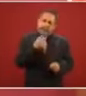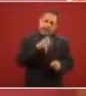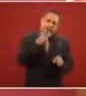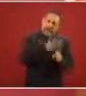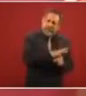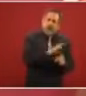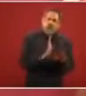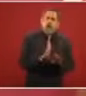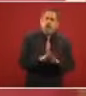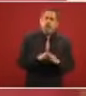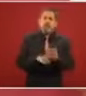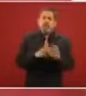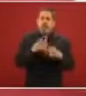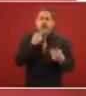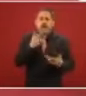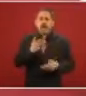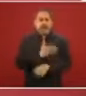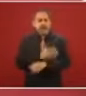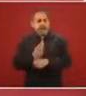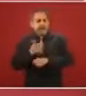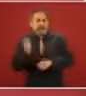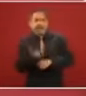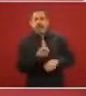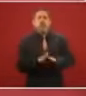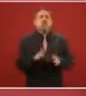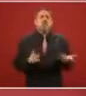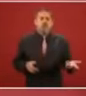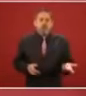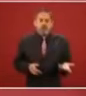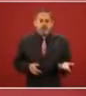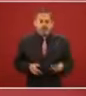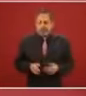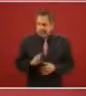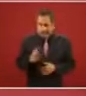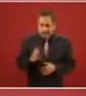Porque si no, no vas a garantizar la seguridad.